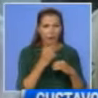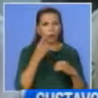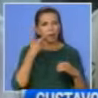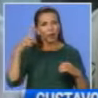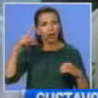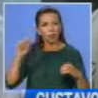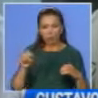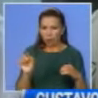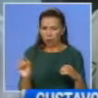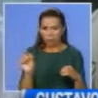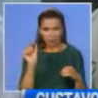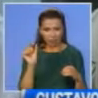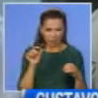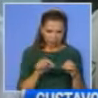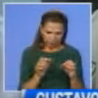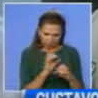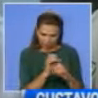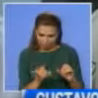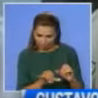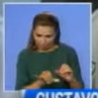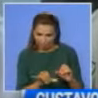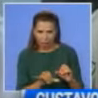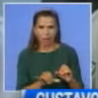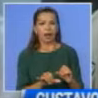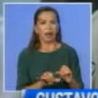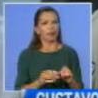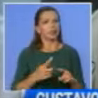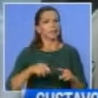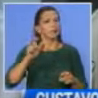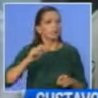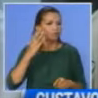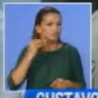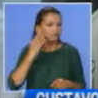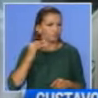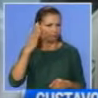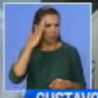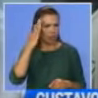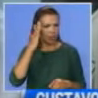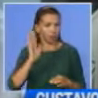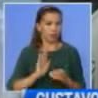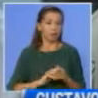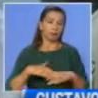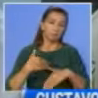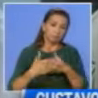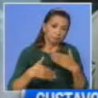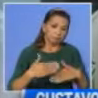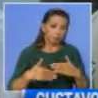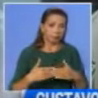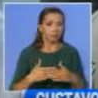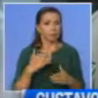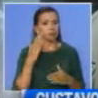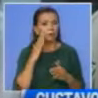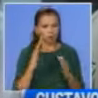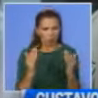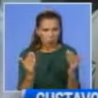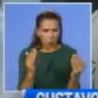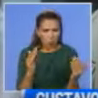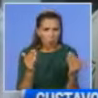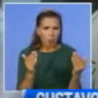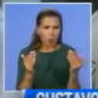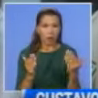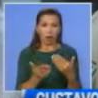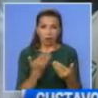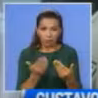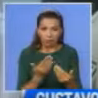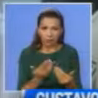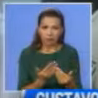nosotros ya mismo obtengamos los resultados. Todo dependerá de cuán fácil o cuán complicada es una comparación balística, porque los casos